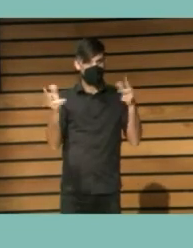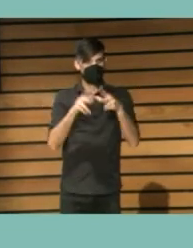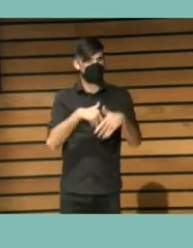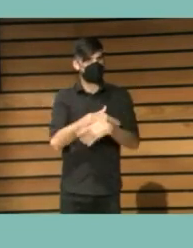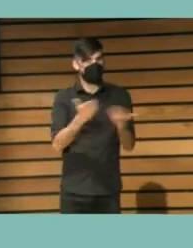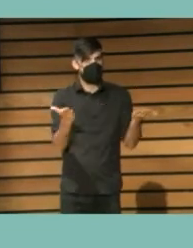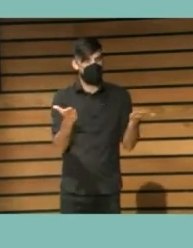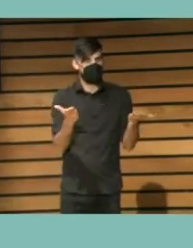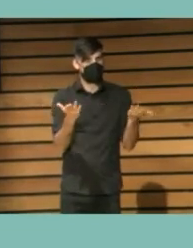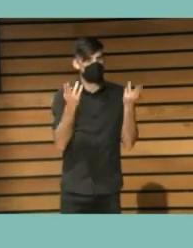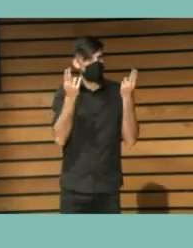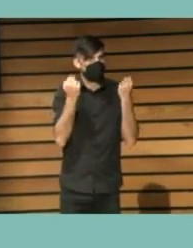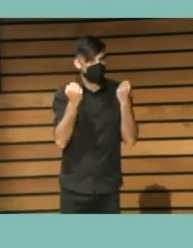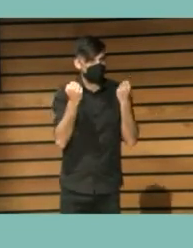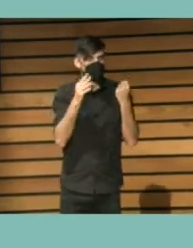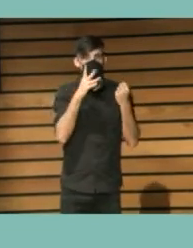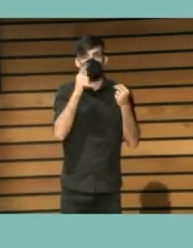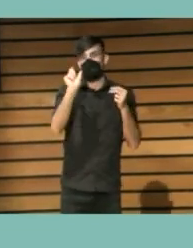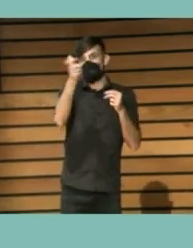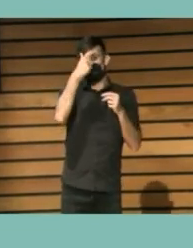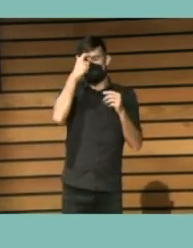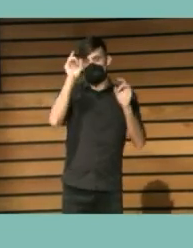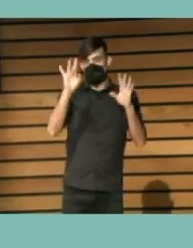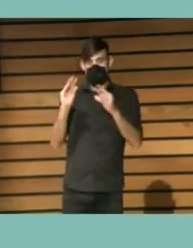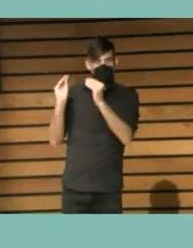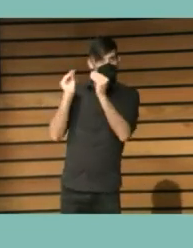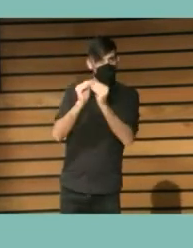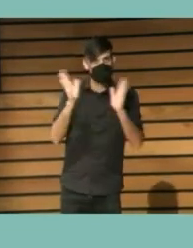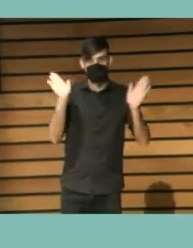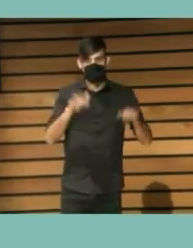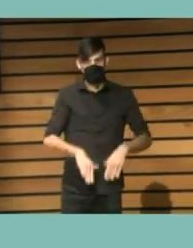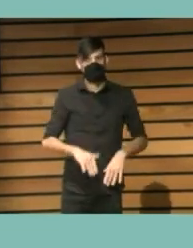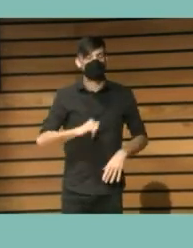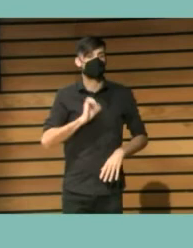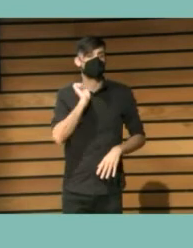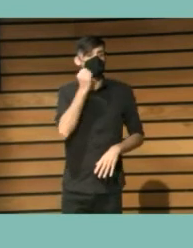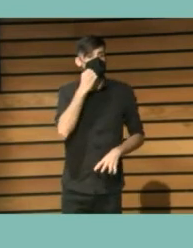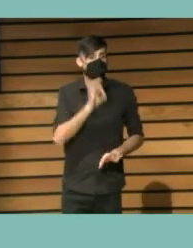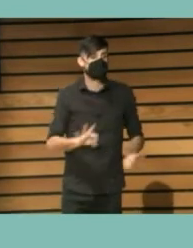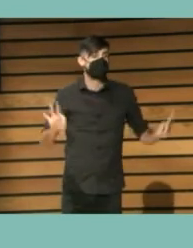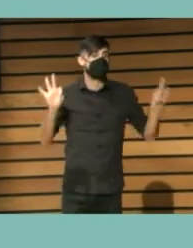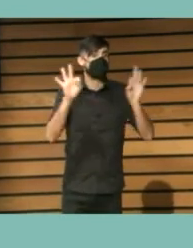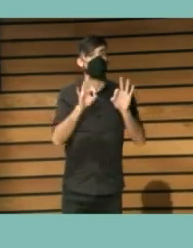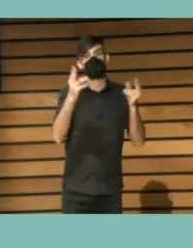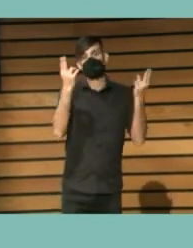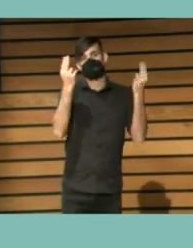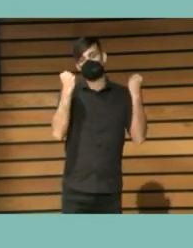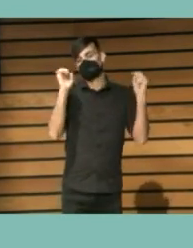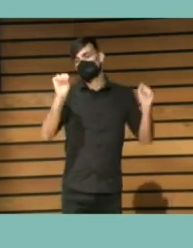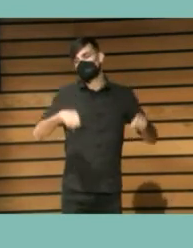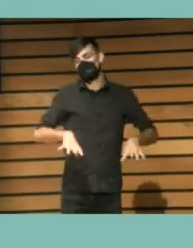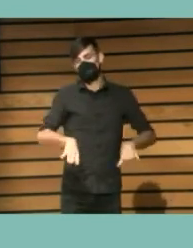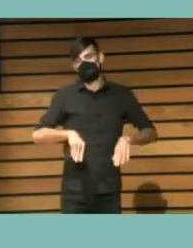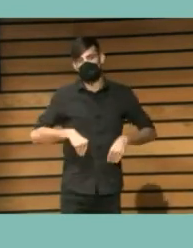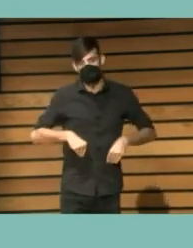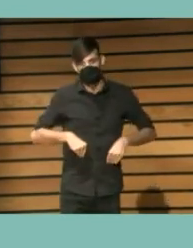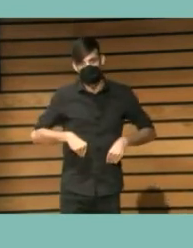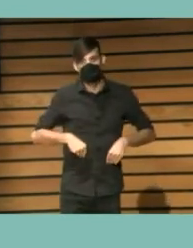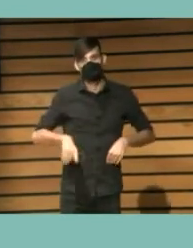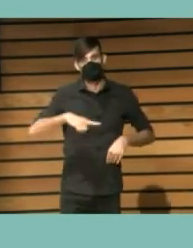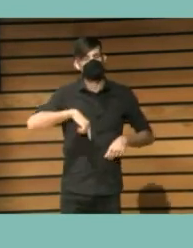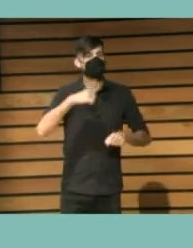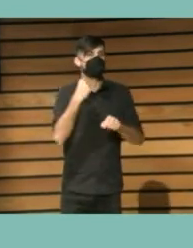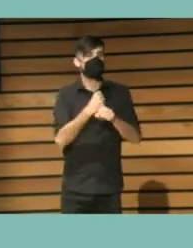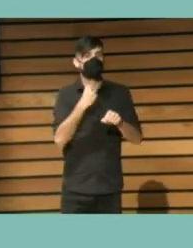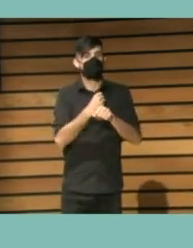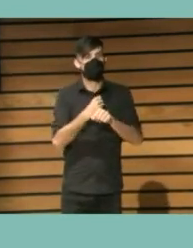de biblioteca que todos nosotros tenemos en la cabeza, pues se va con ellos. Entonces, claro, el trabajo nuestro es intentar